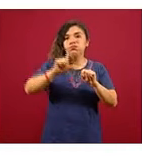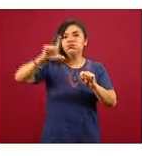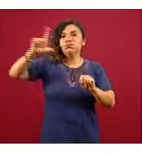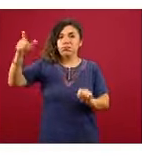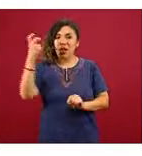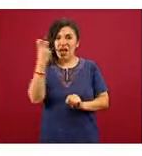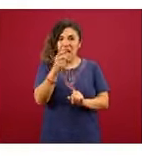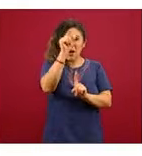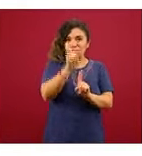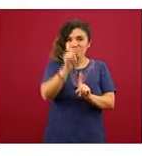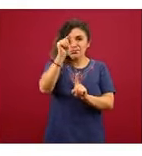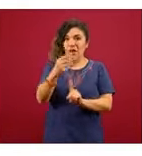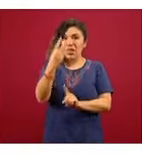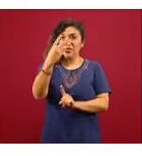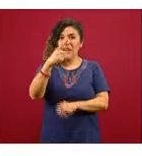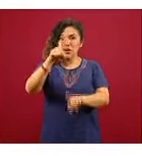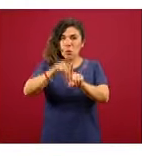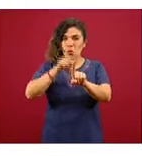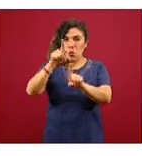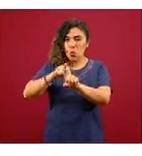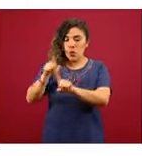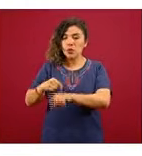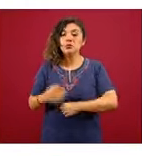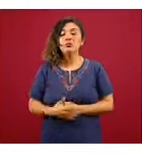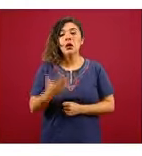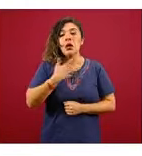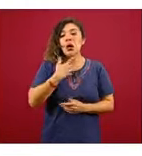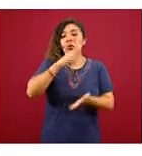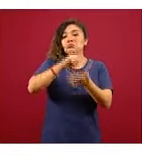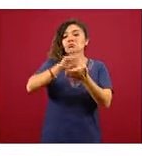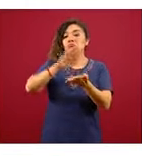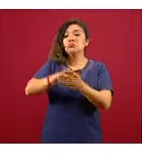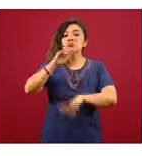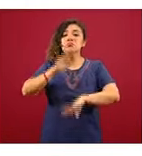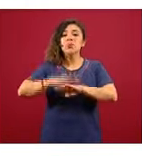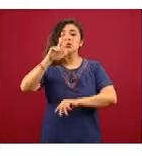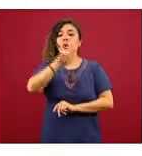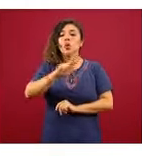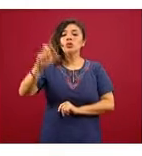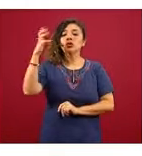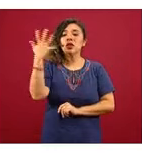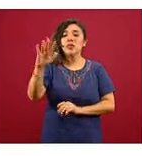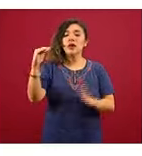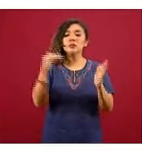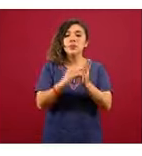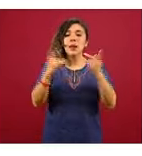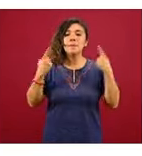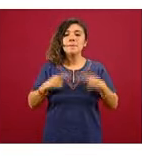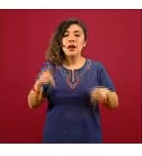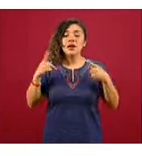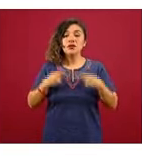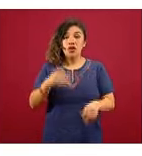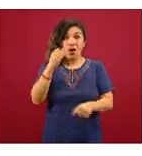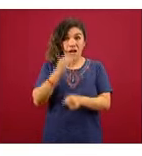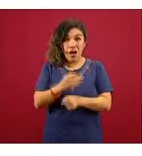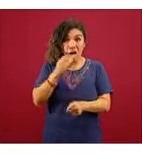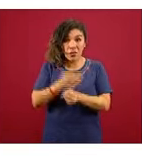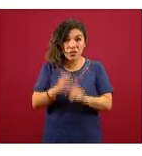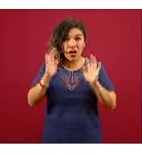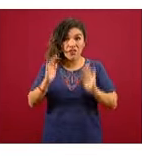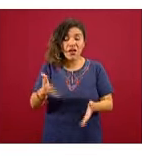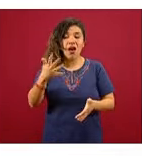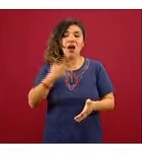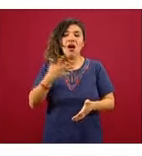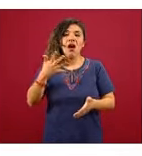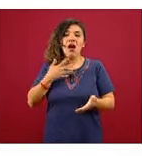barras de 3 colores a las más de ya 810,000 personas que hasta el momento han